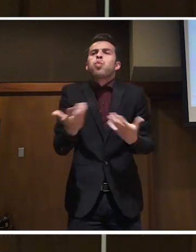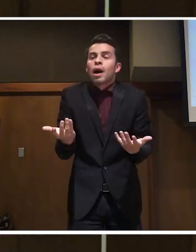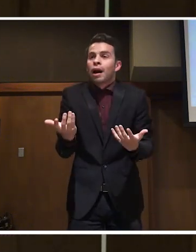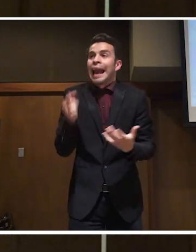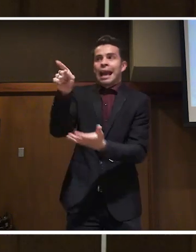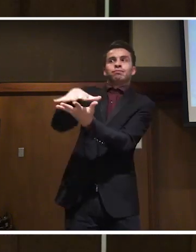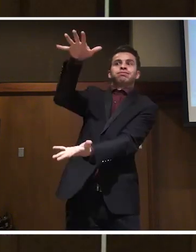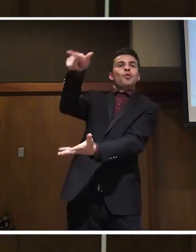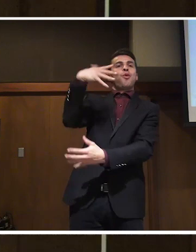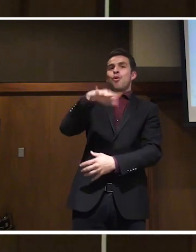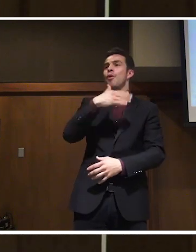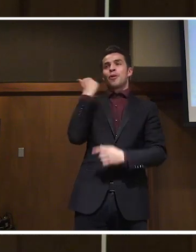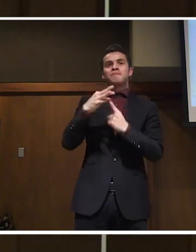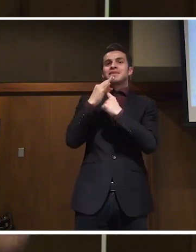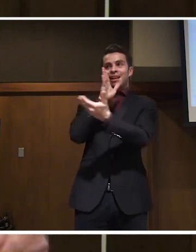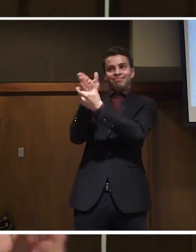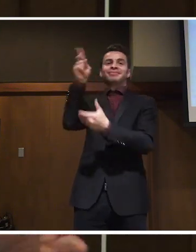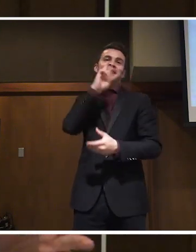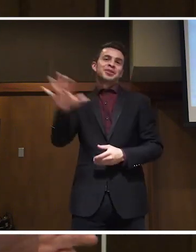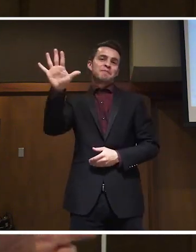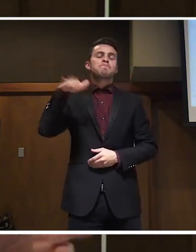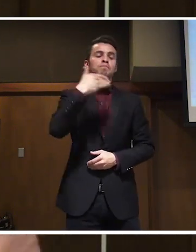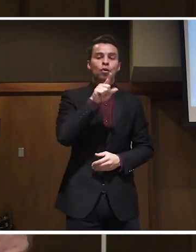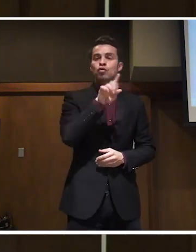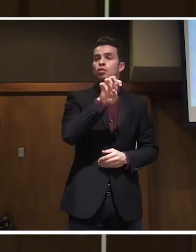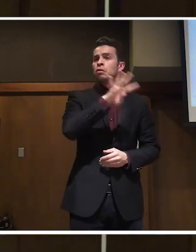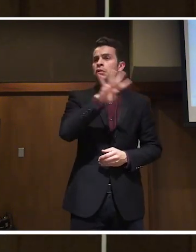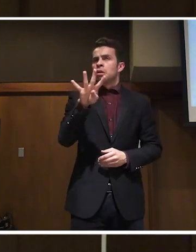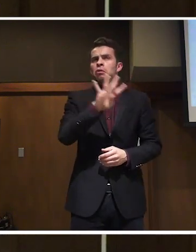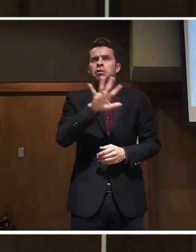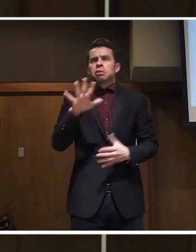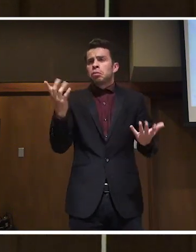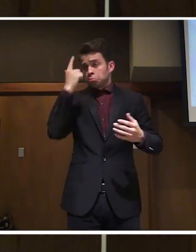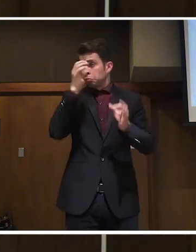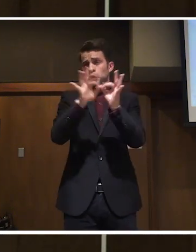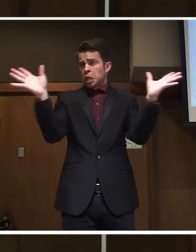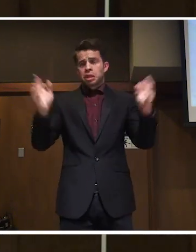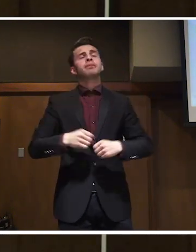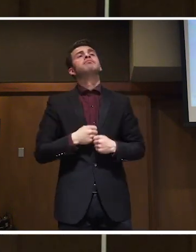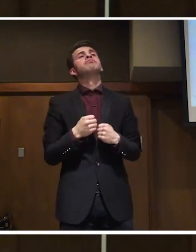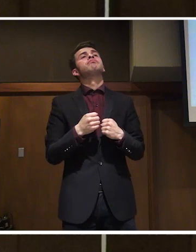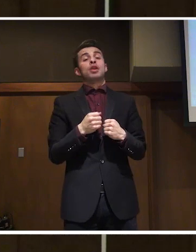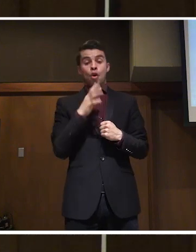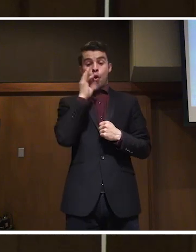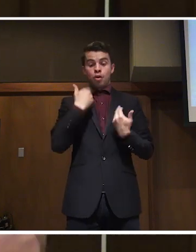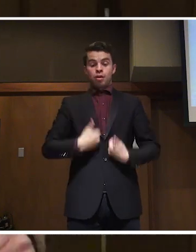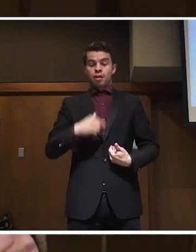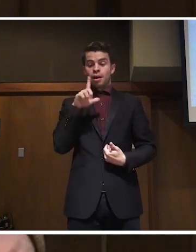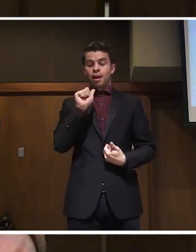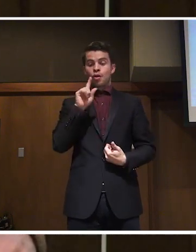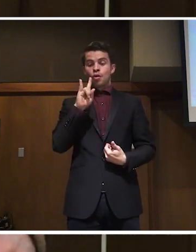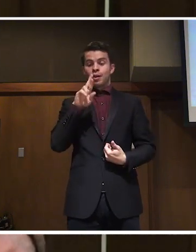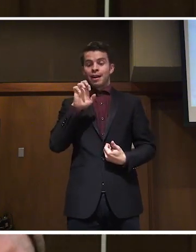año 44, 45, por una razón un poco casual, se muere don Laureano García